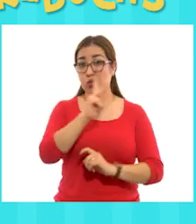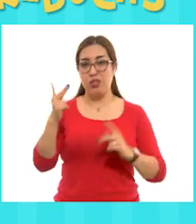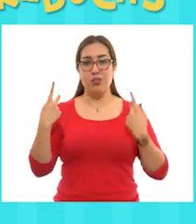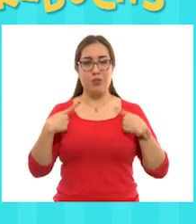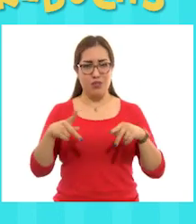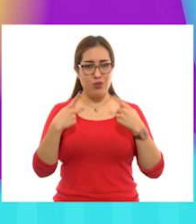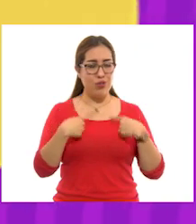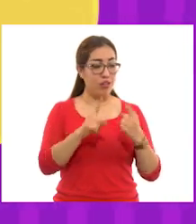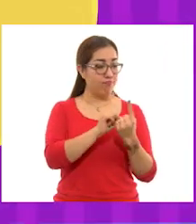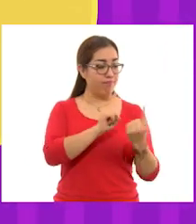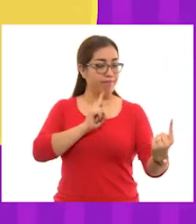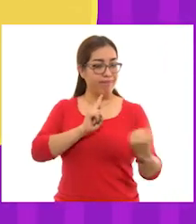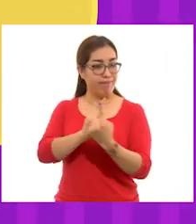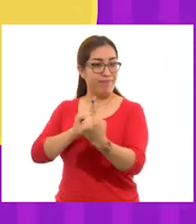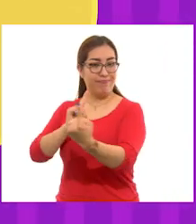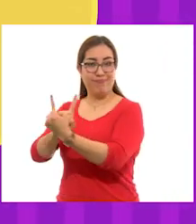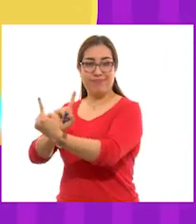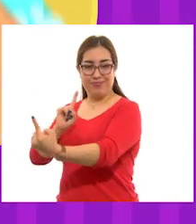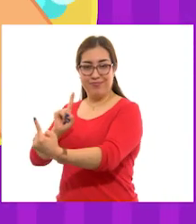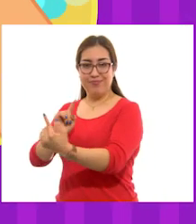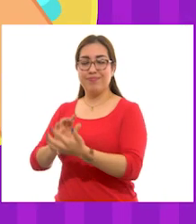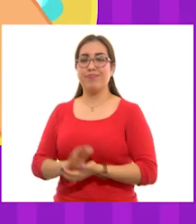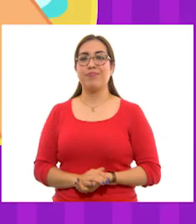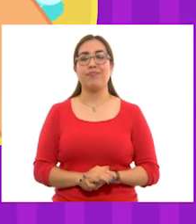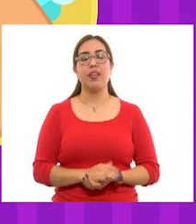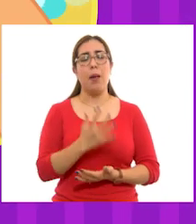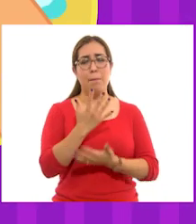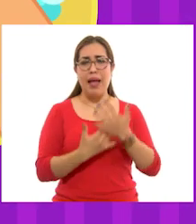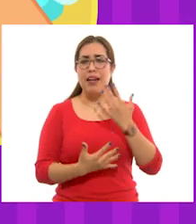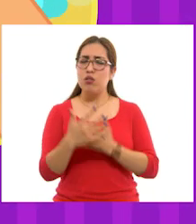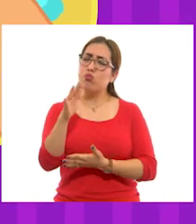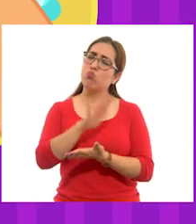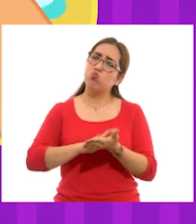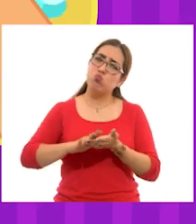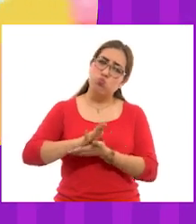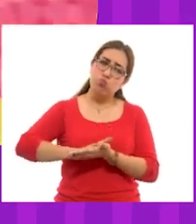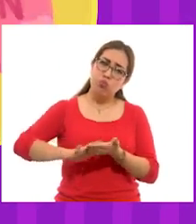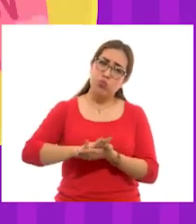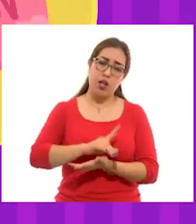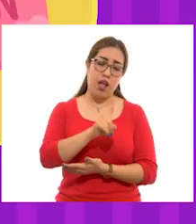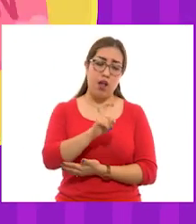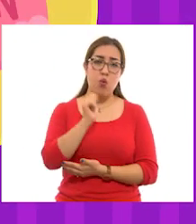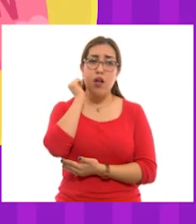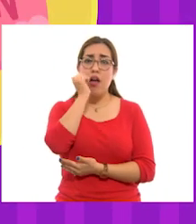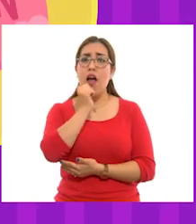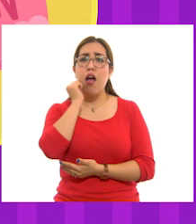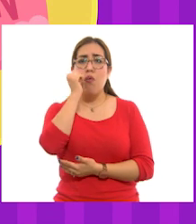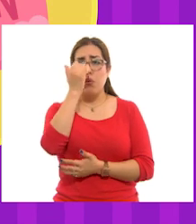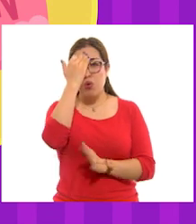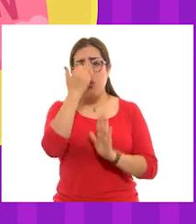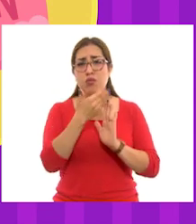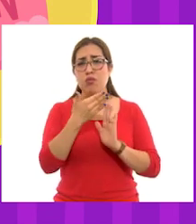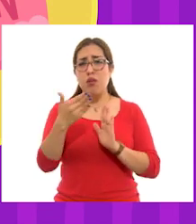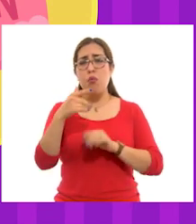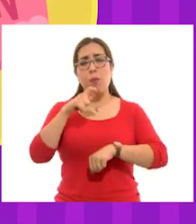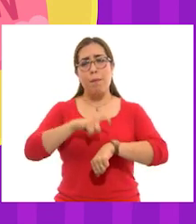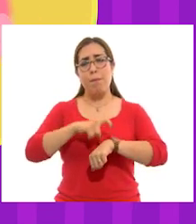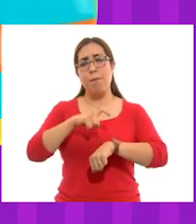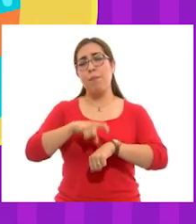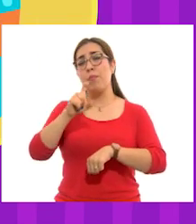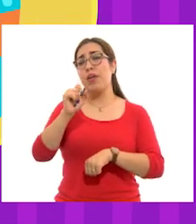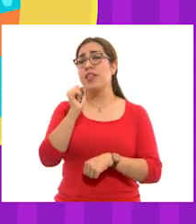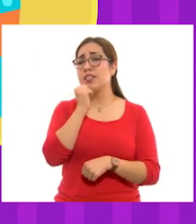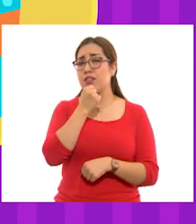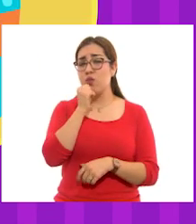metro y medio entre tú y los demás. Lávate las manos muy seguido con agua y jabón por lo menos durante 20 segundos o